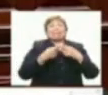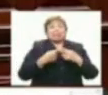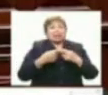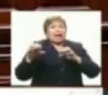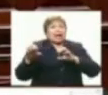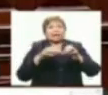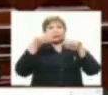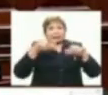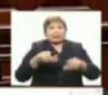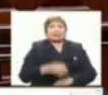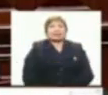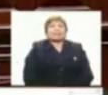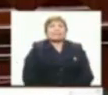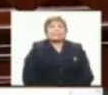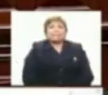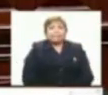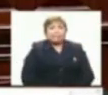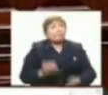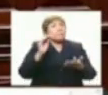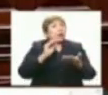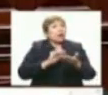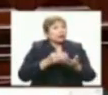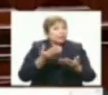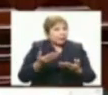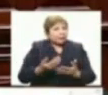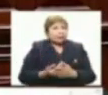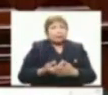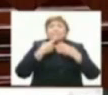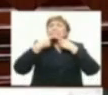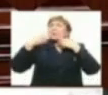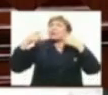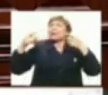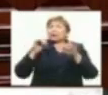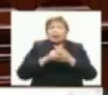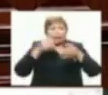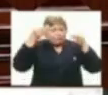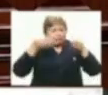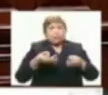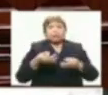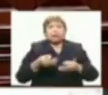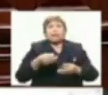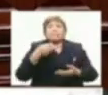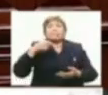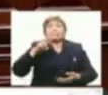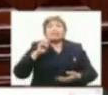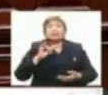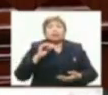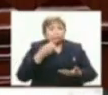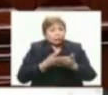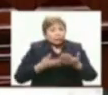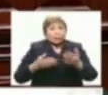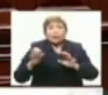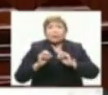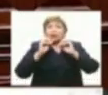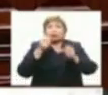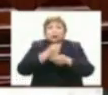a hacerse realidad. Además, promoveremos la formalización de predios rurales y urbanos a